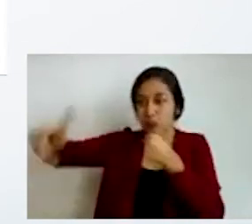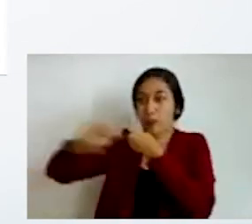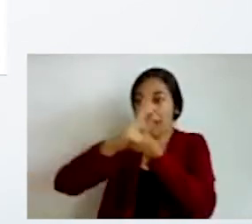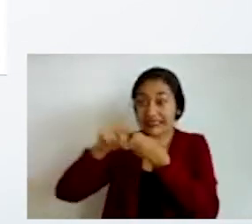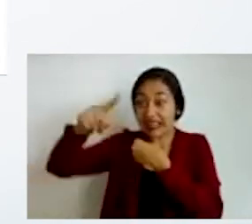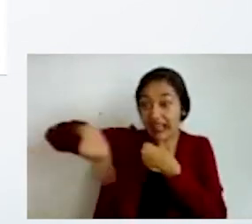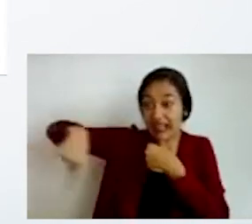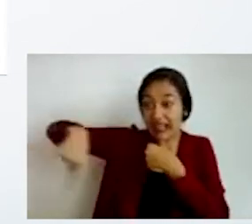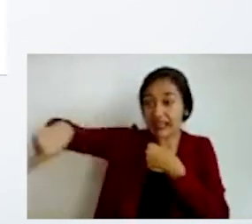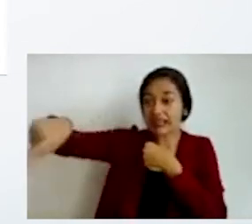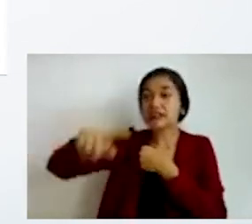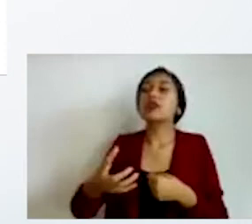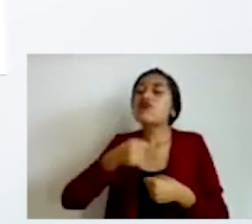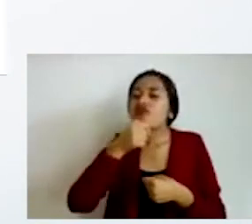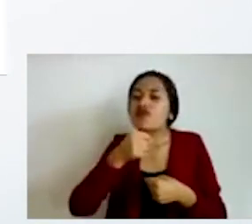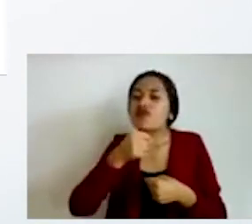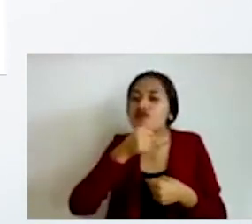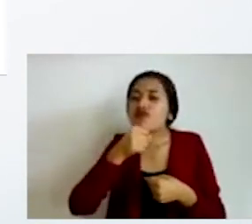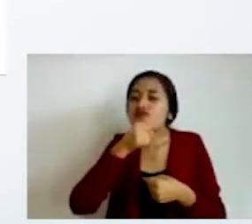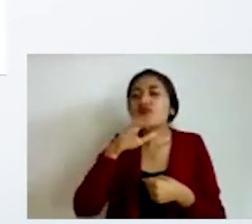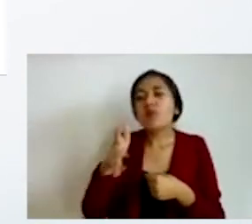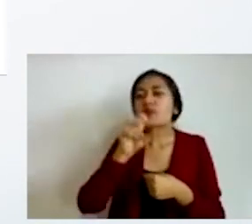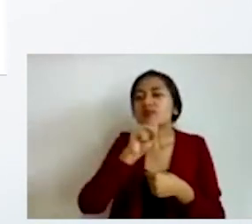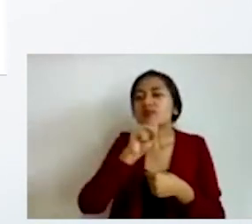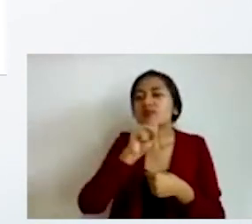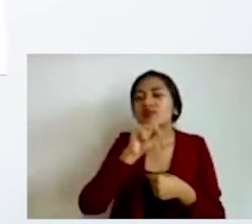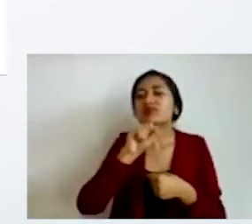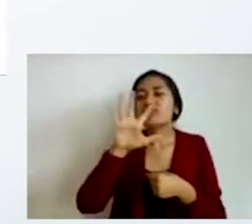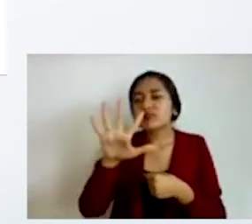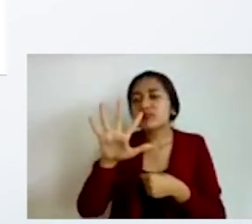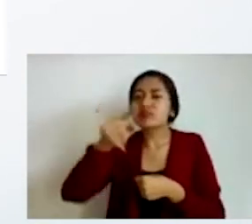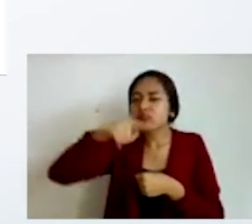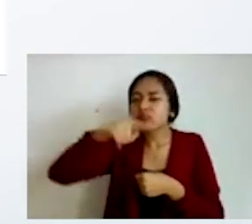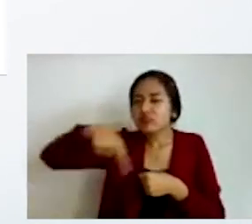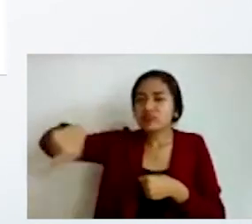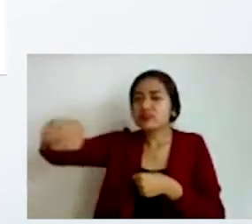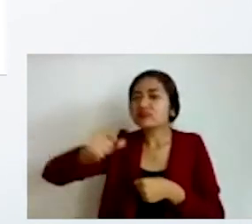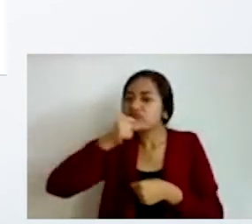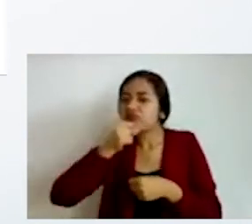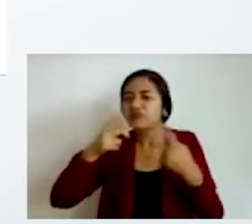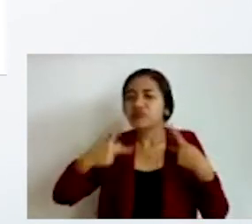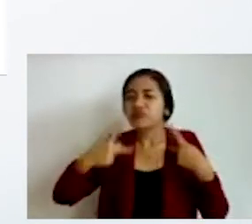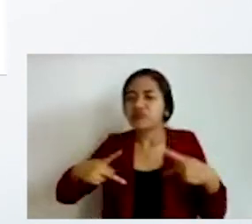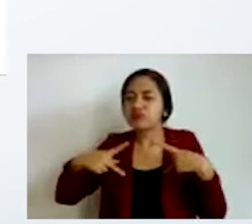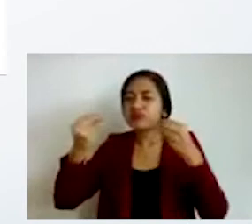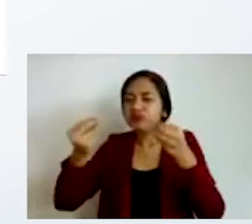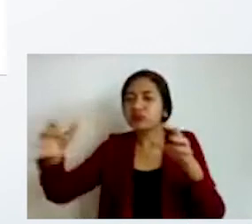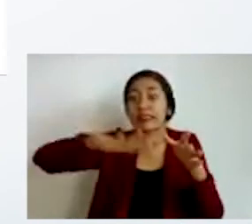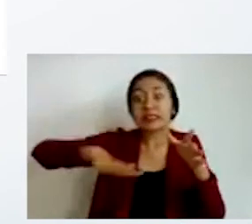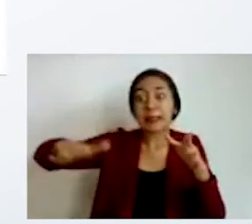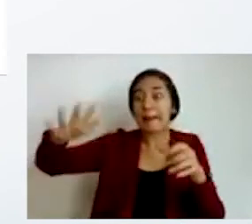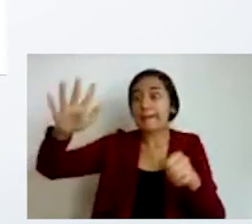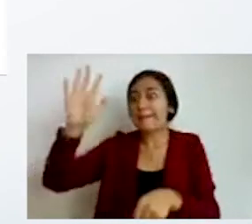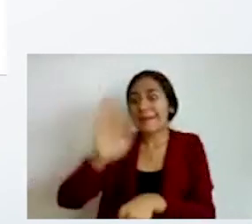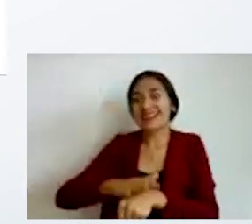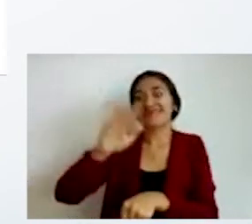vida, de 65 y más, una alta proporción en ese grupo, que es el más afectado en otros lugares del